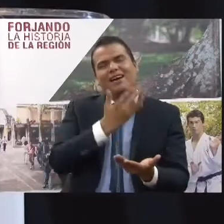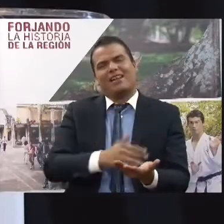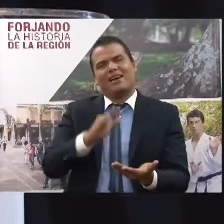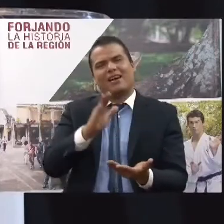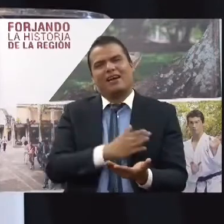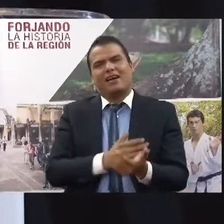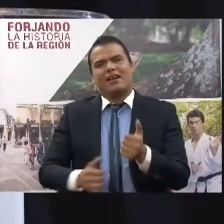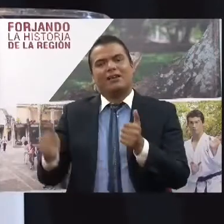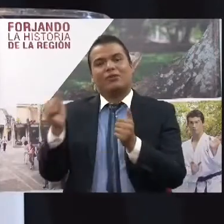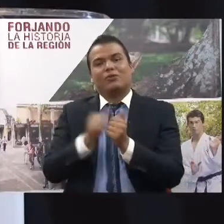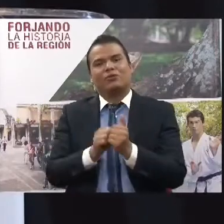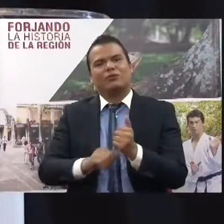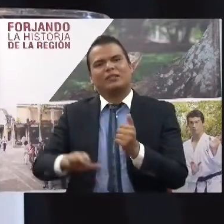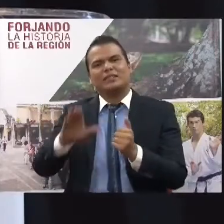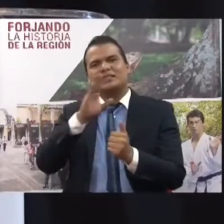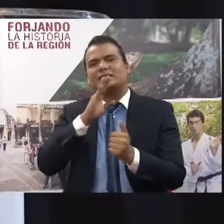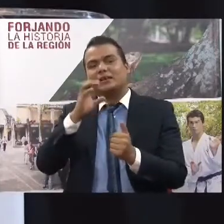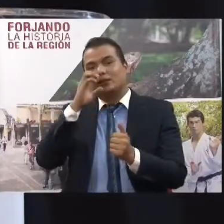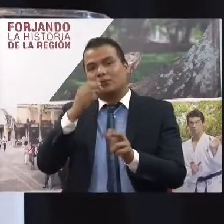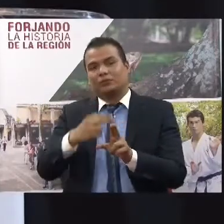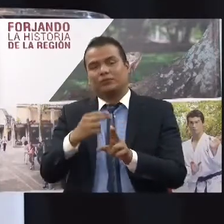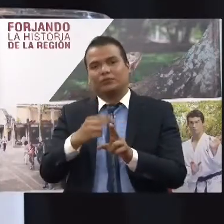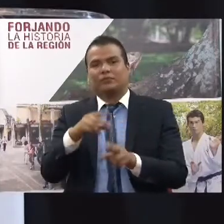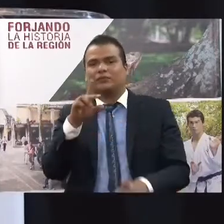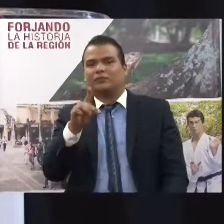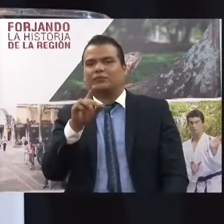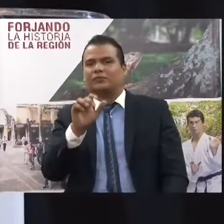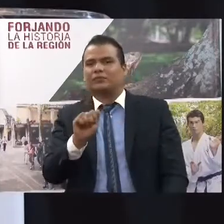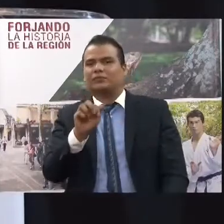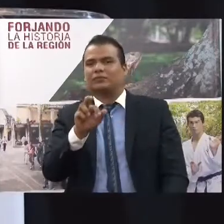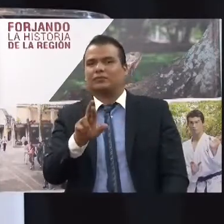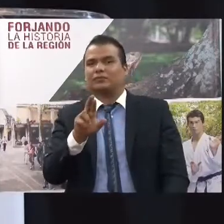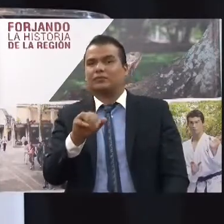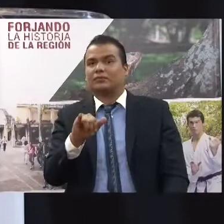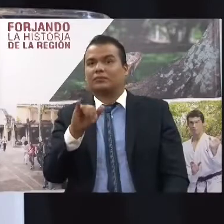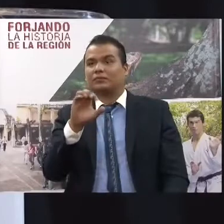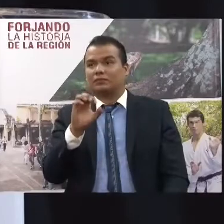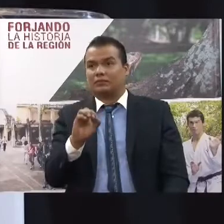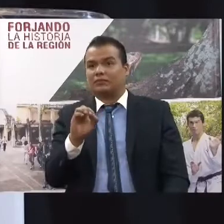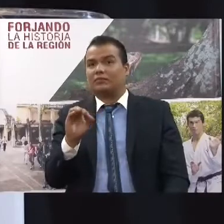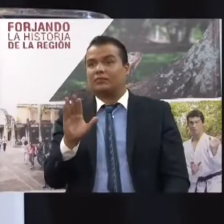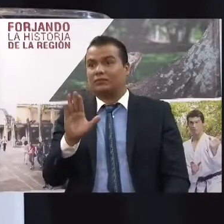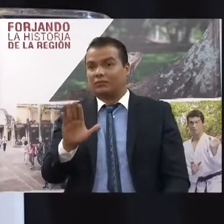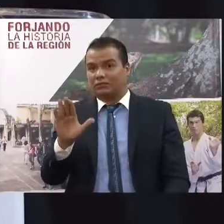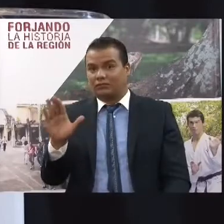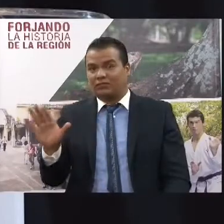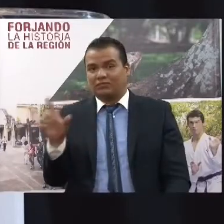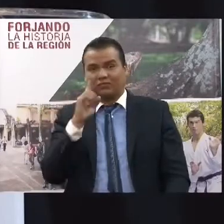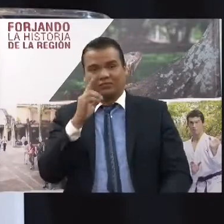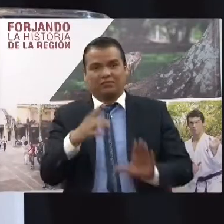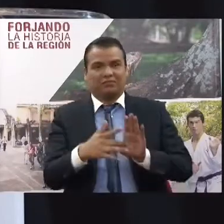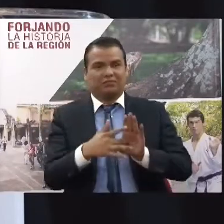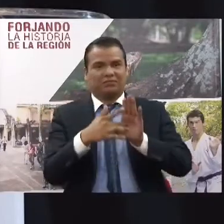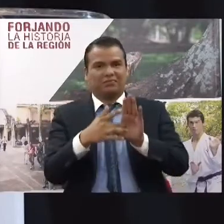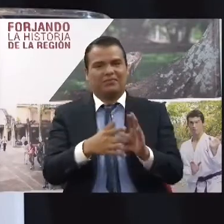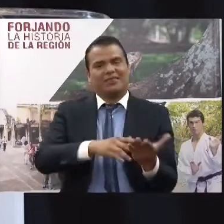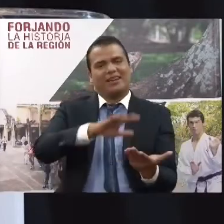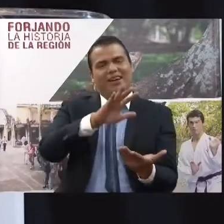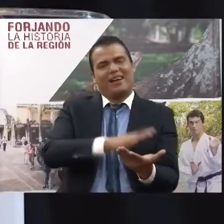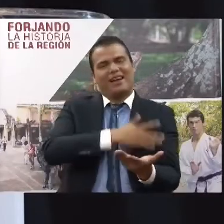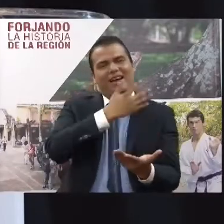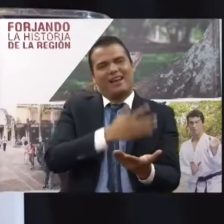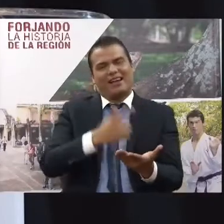con el acompañamiento al piano de Darío Santos. Ellos comparten con todos nosotros las siguientes